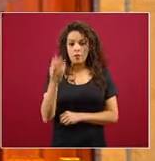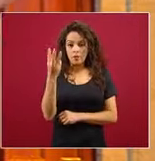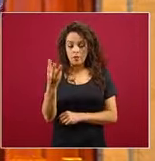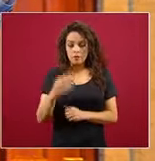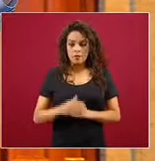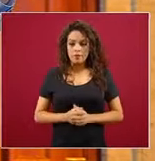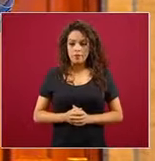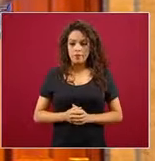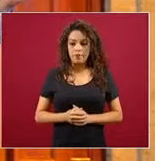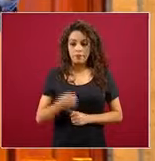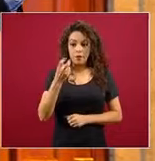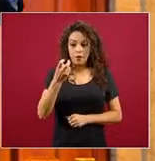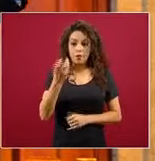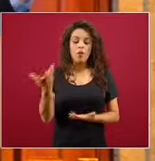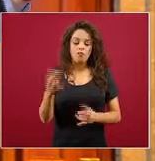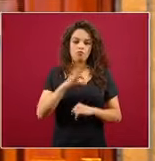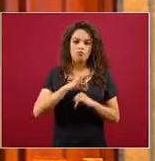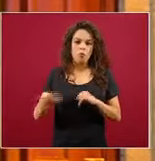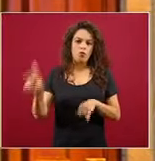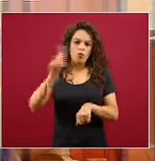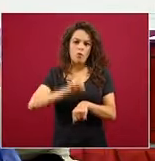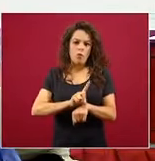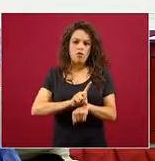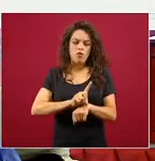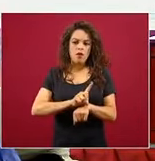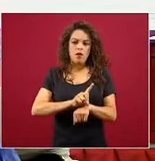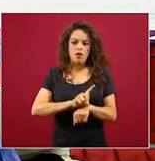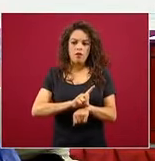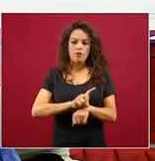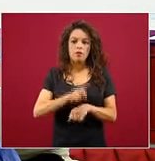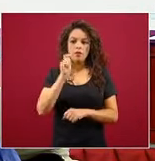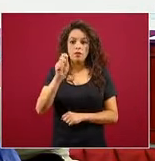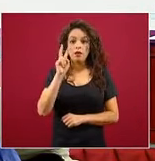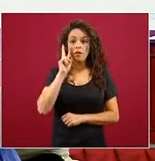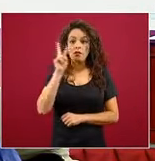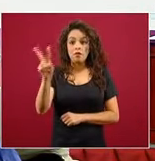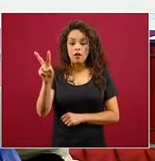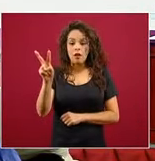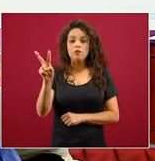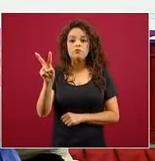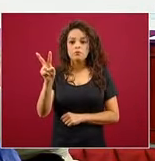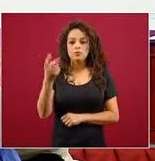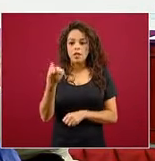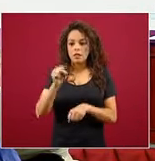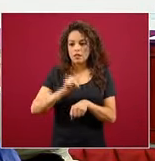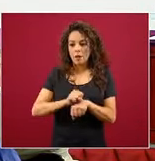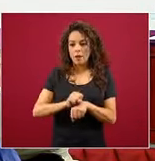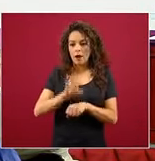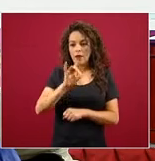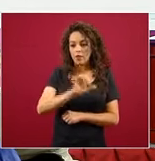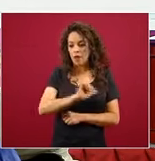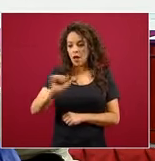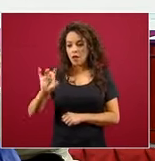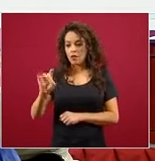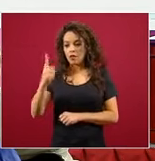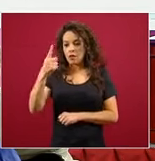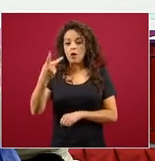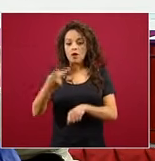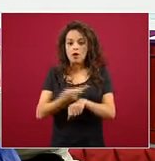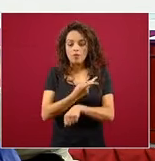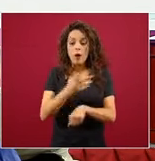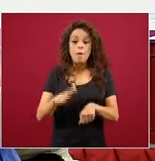es el último día prácticamente en donde vemos los movimientos de la semana 30 a la 31, porque el día de mañana estaremos